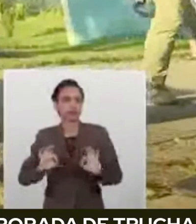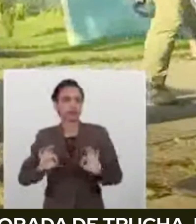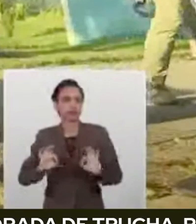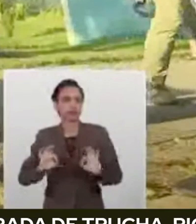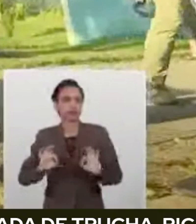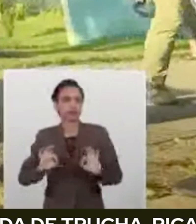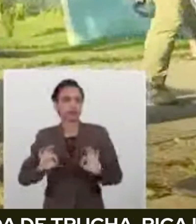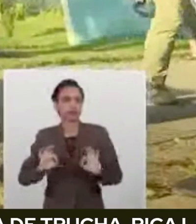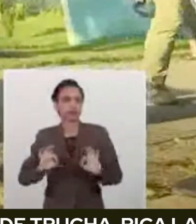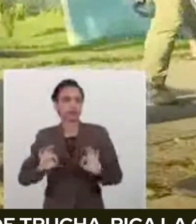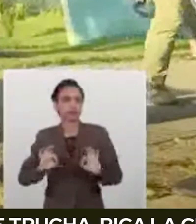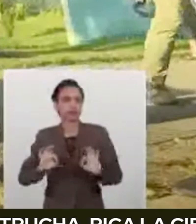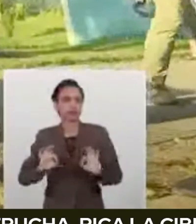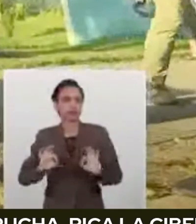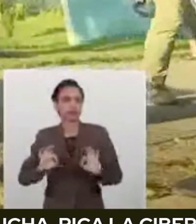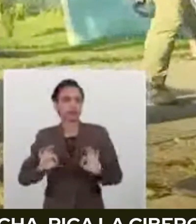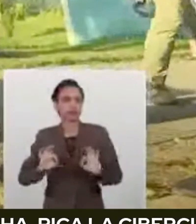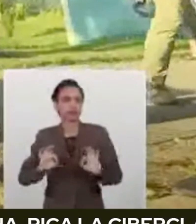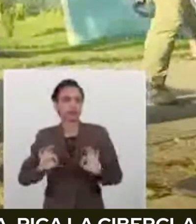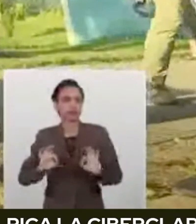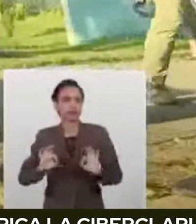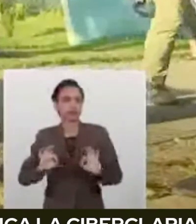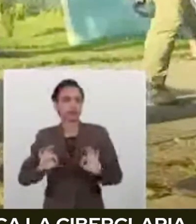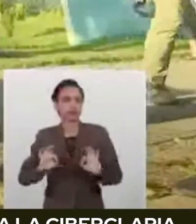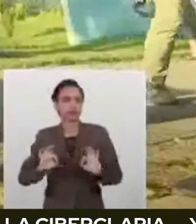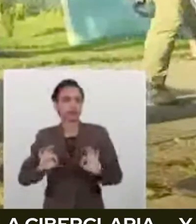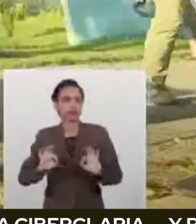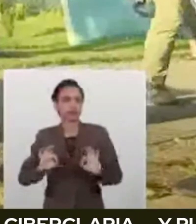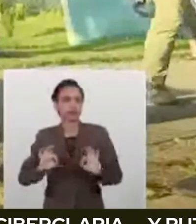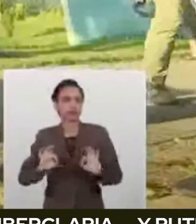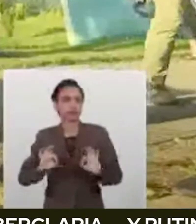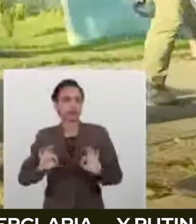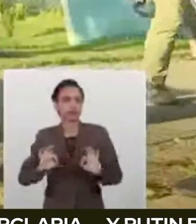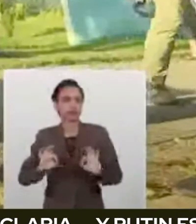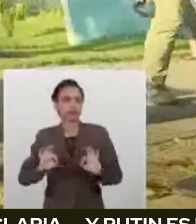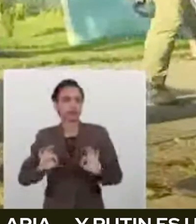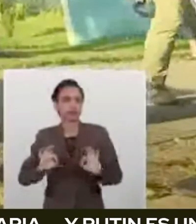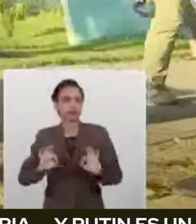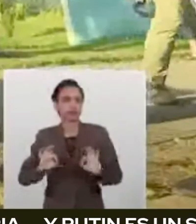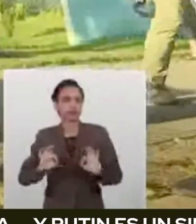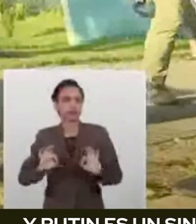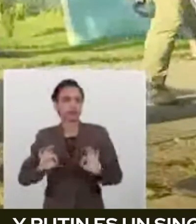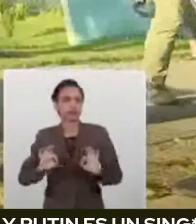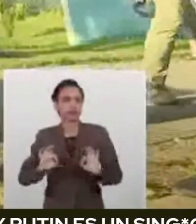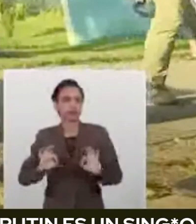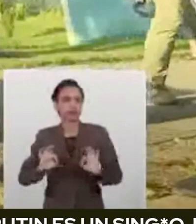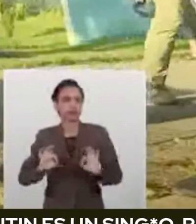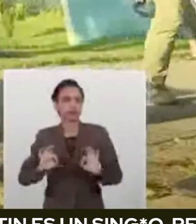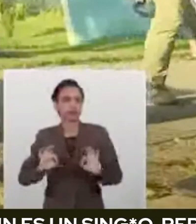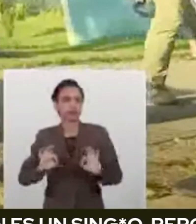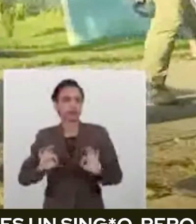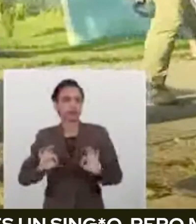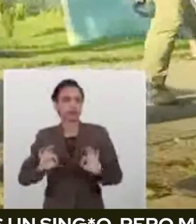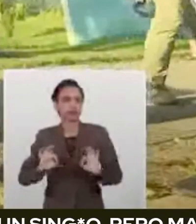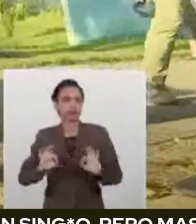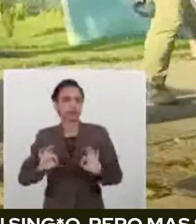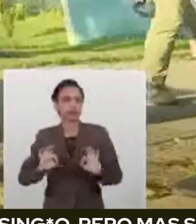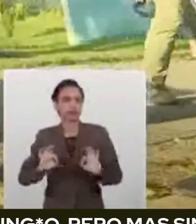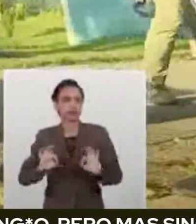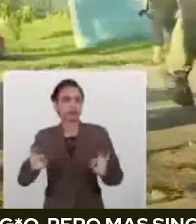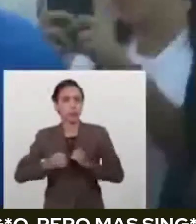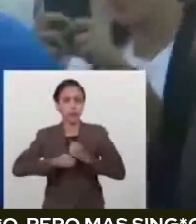presidente en las labores de trabajo voluntario y pudimos contratar allí que los vecinos estuvieron ahí se desarrolló y ya